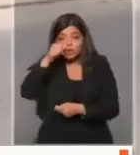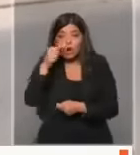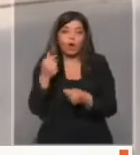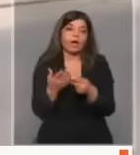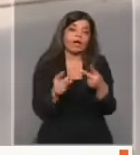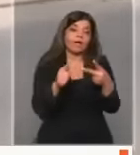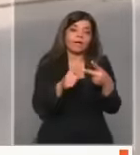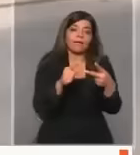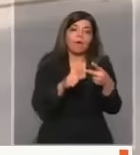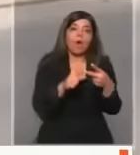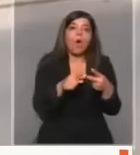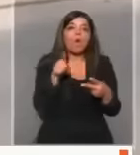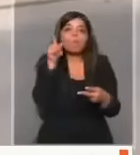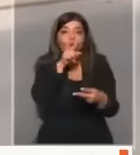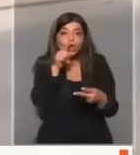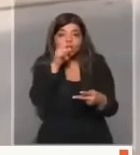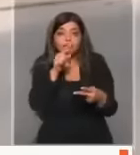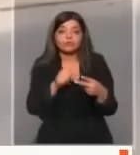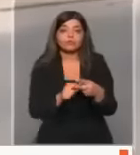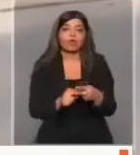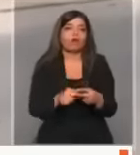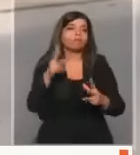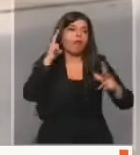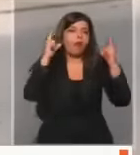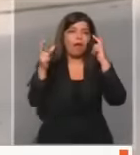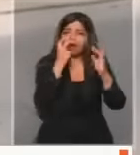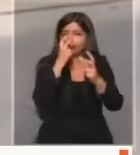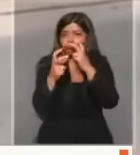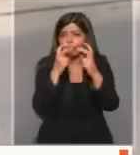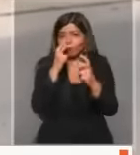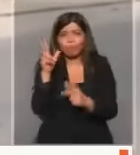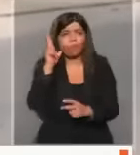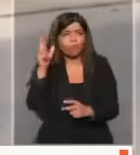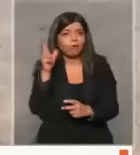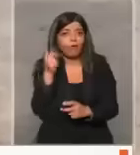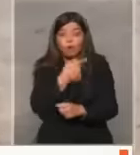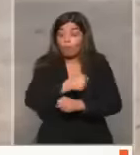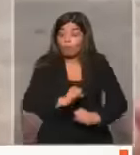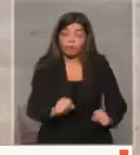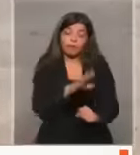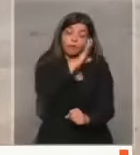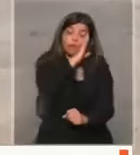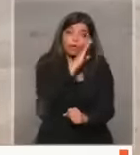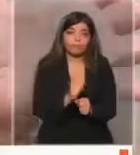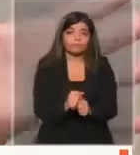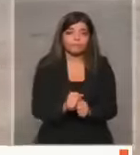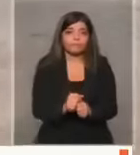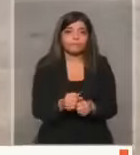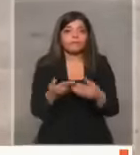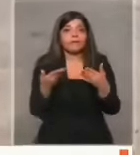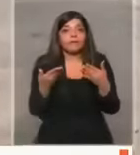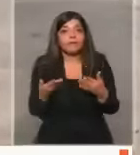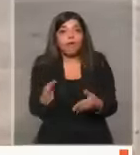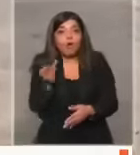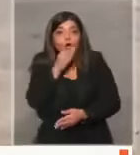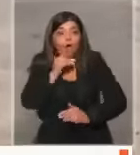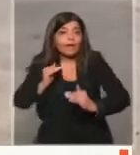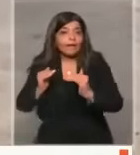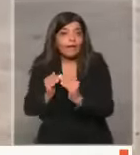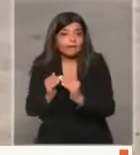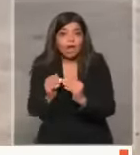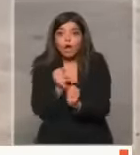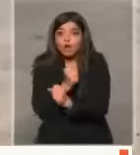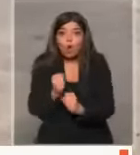haber prostitución, la bulla en especial, ¿sabes? Que nosotros no podemos dormir. Mientras no haya casas, no pueden hacer